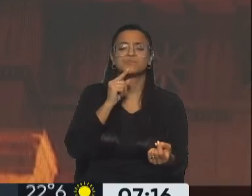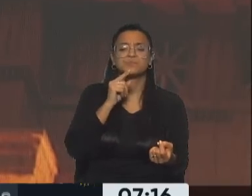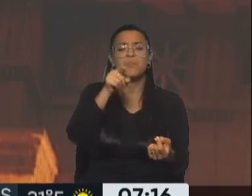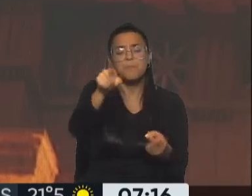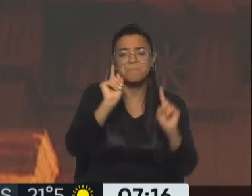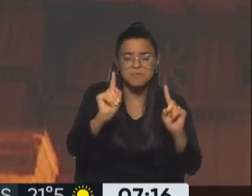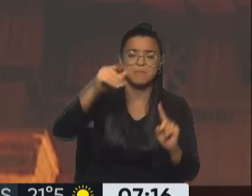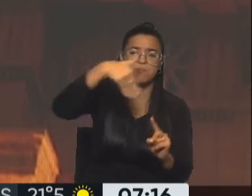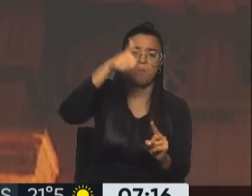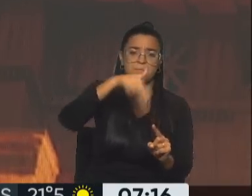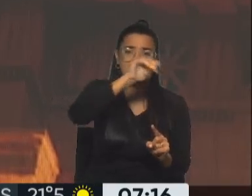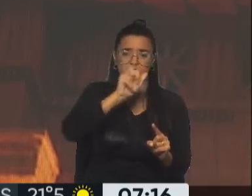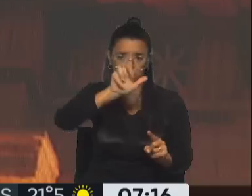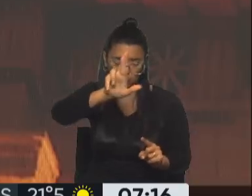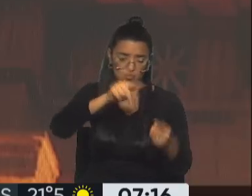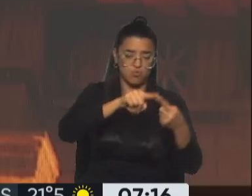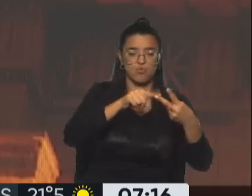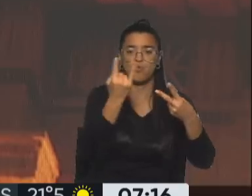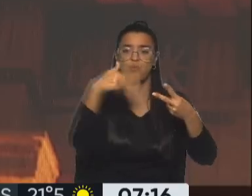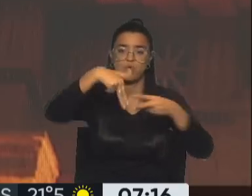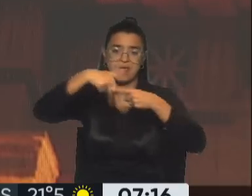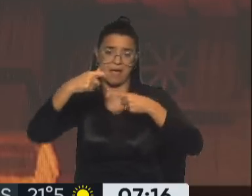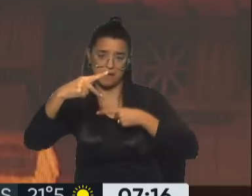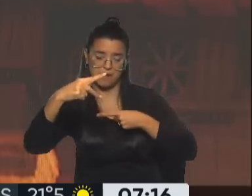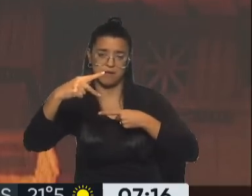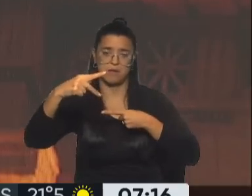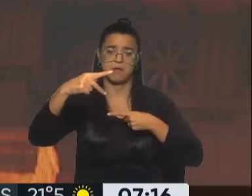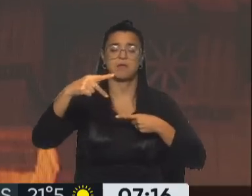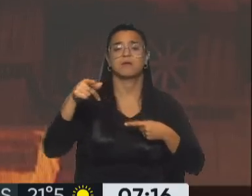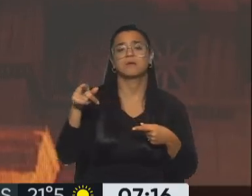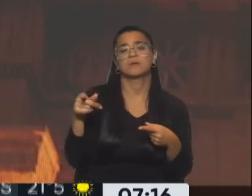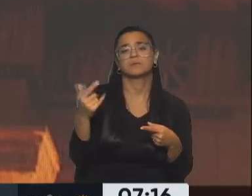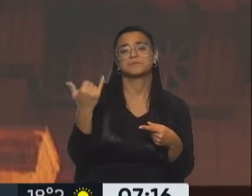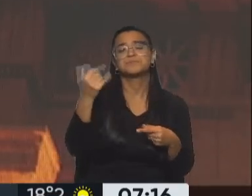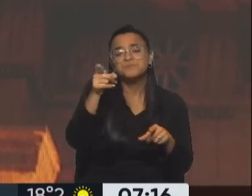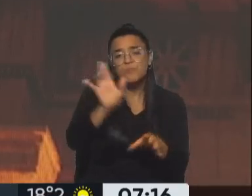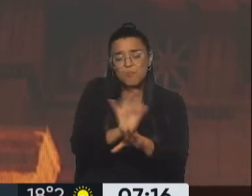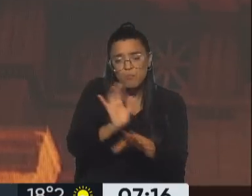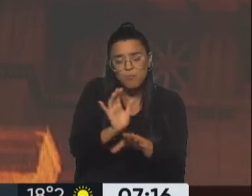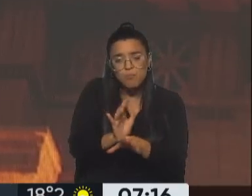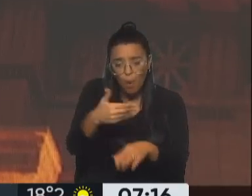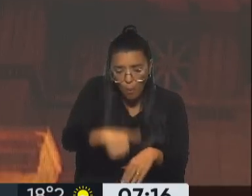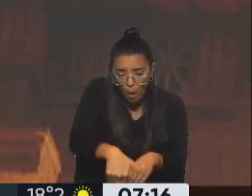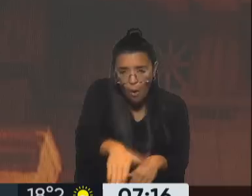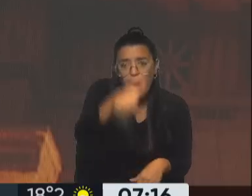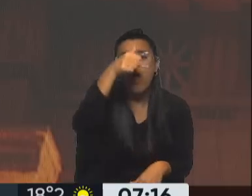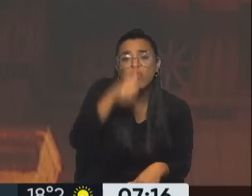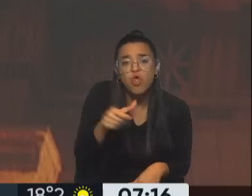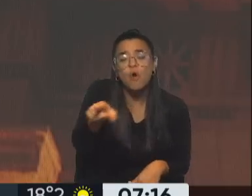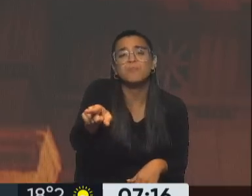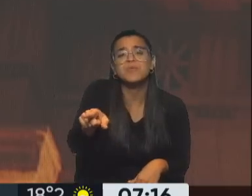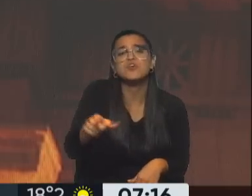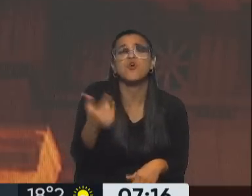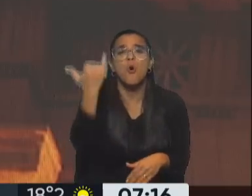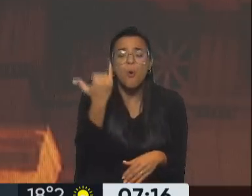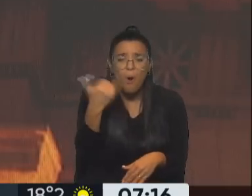integraba Mansur y la fórmula que integraba UNIAC tenían un visto hacia el domingo de perdedores si